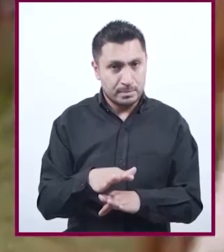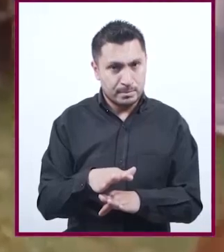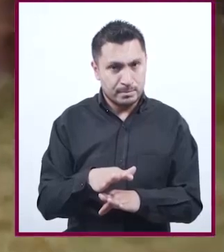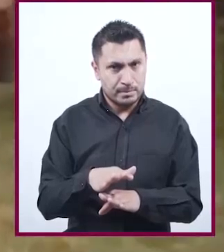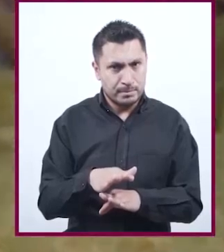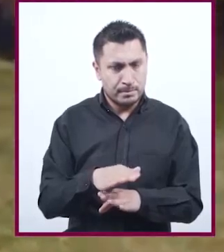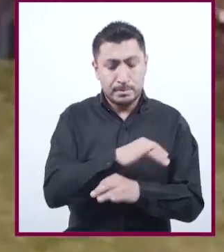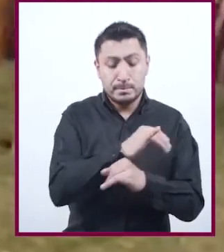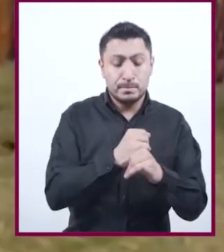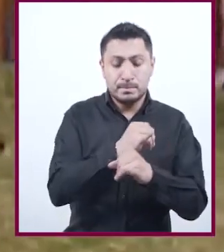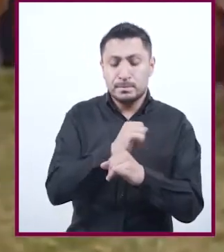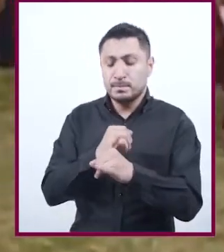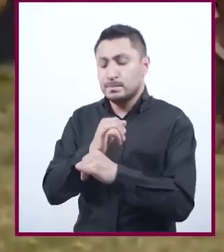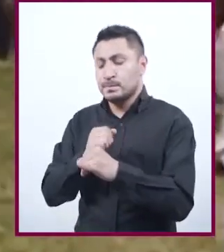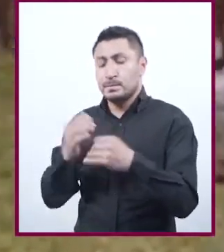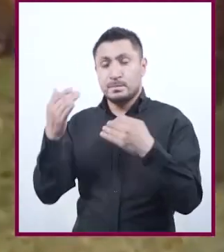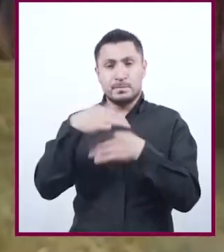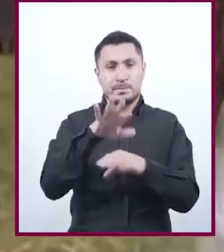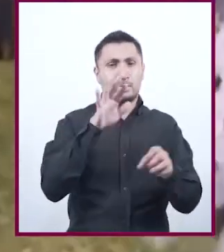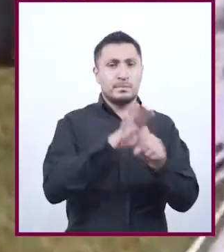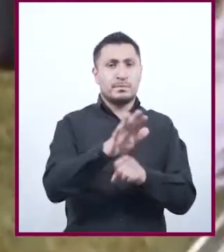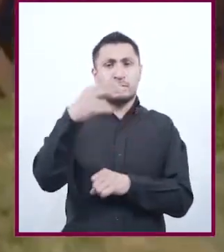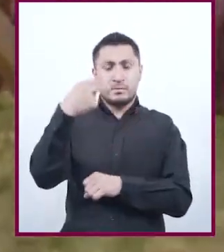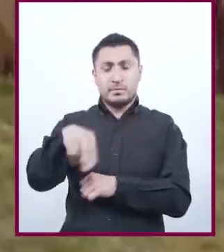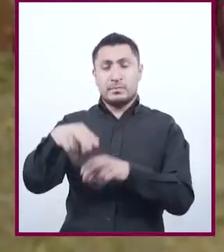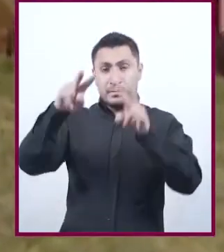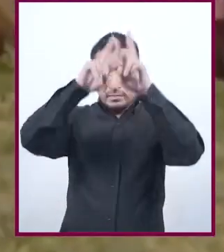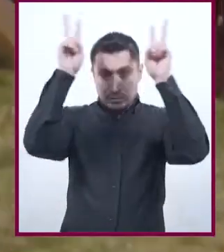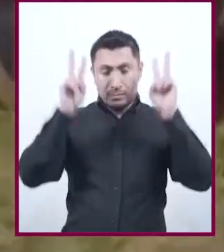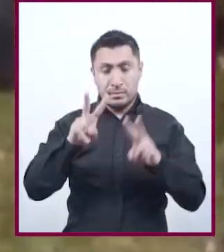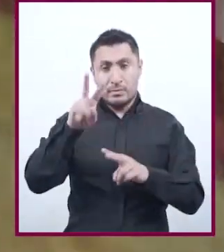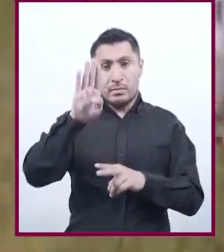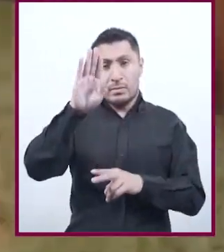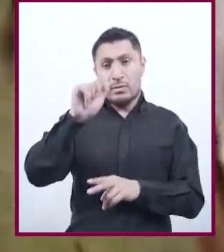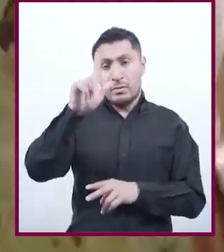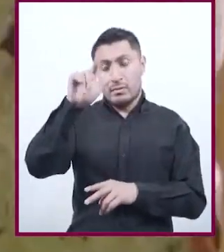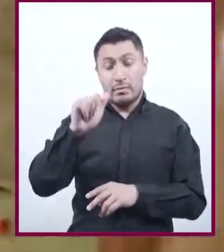llama la Virgen de la Bala, ¿no? Que también se creía